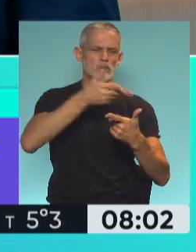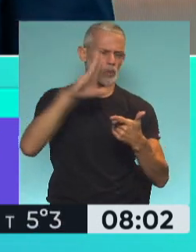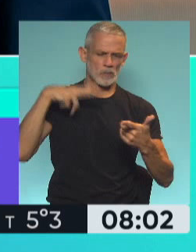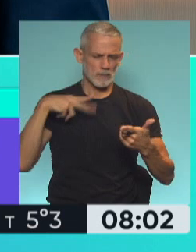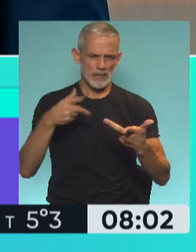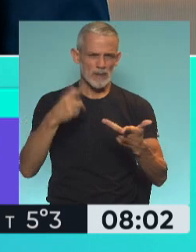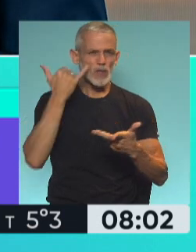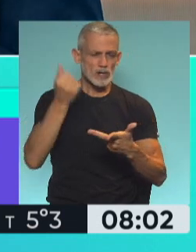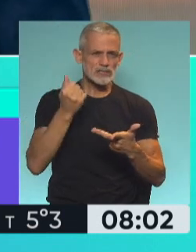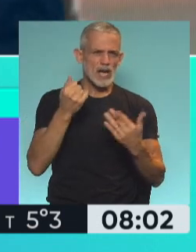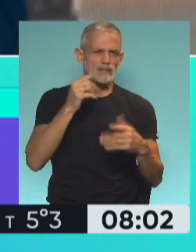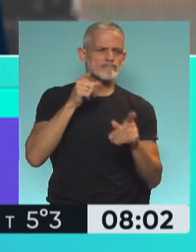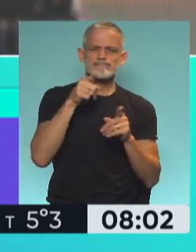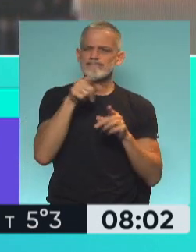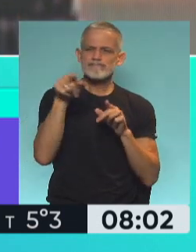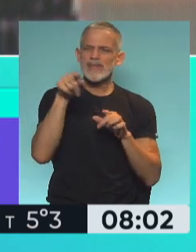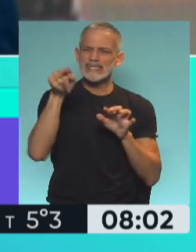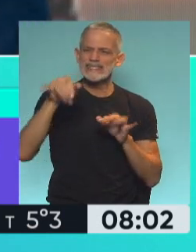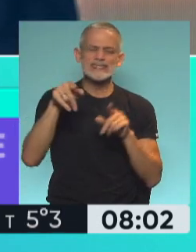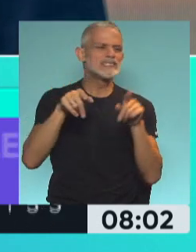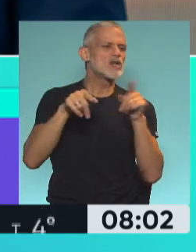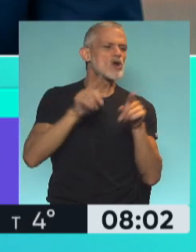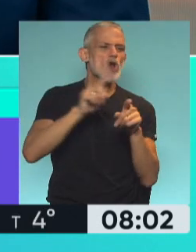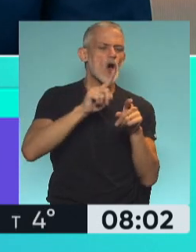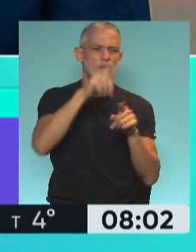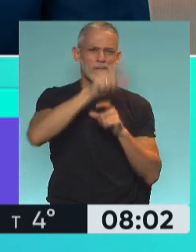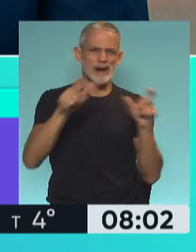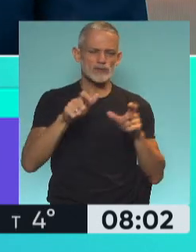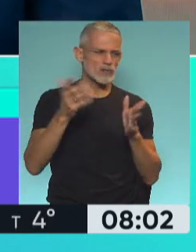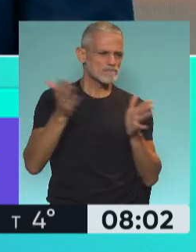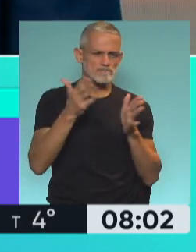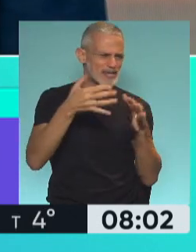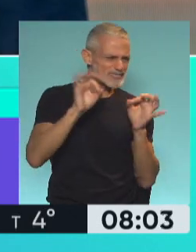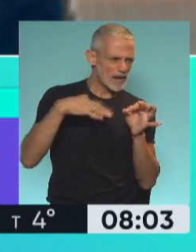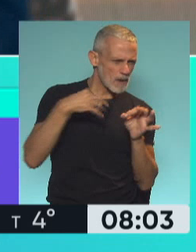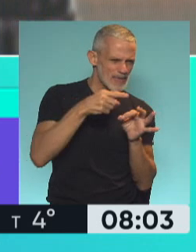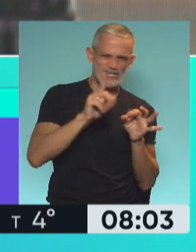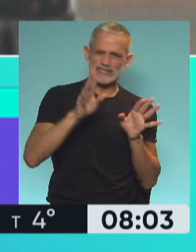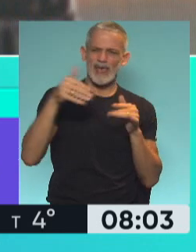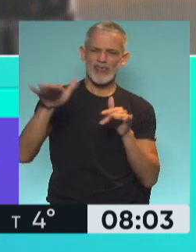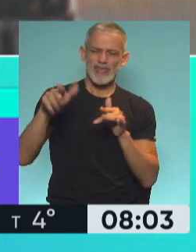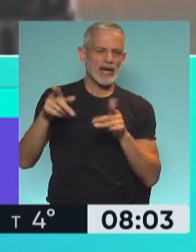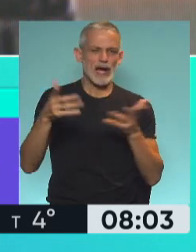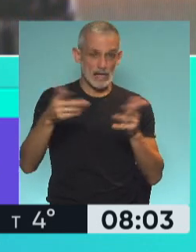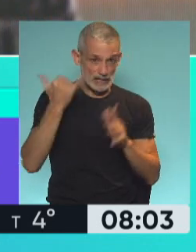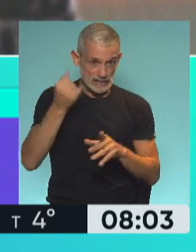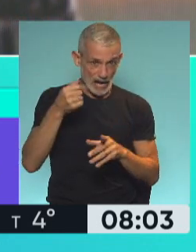nuestro país, ¿ya están decidiendo a quién le intentan salvar la vida y a quién no?